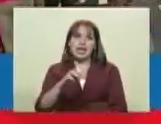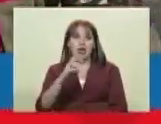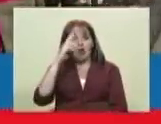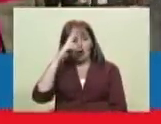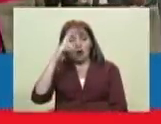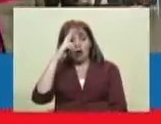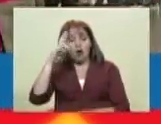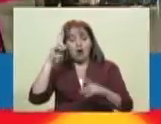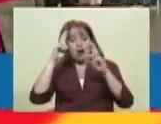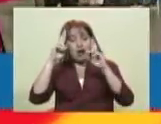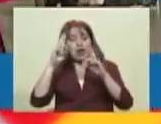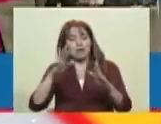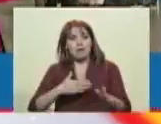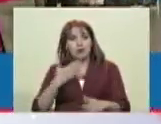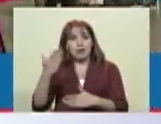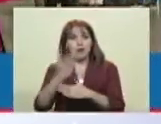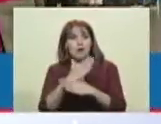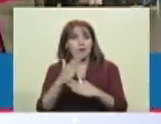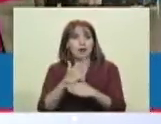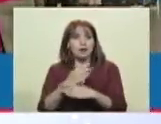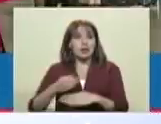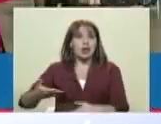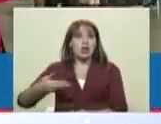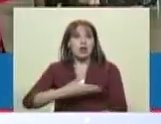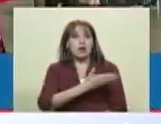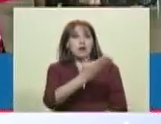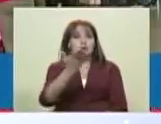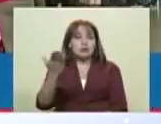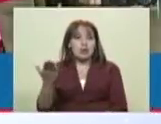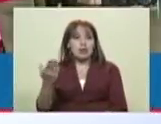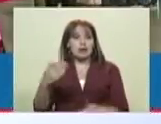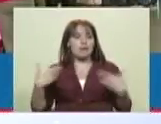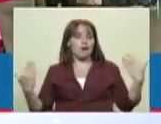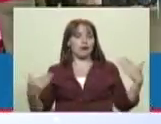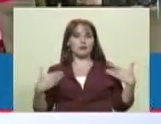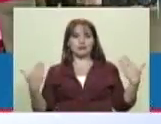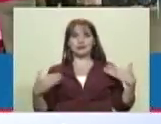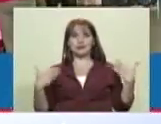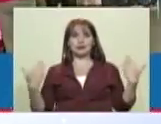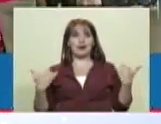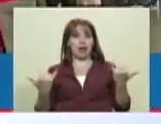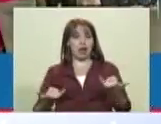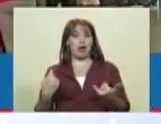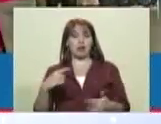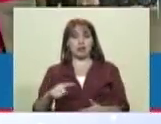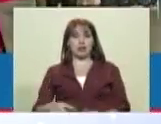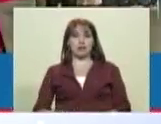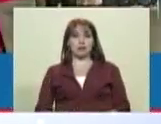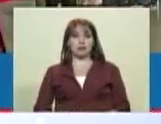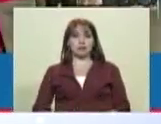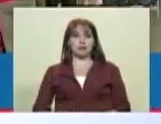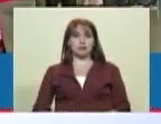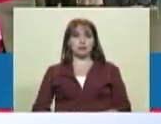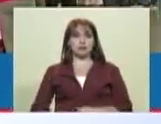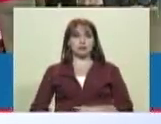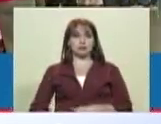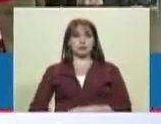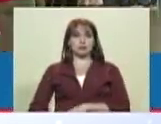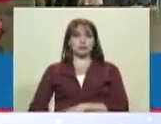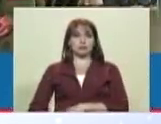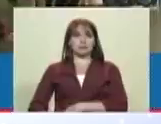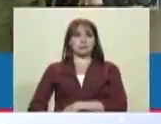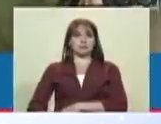Ojalá pudiéramos compartir con ustedes la emoción que ahora nos embarga, la